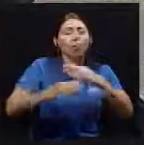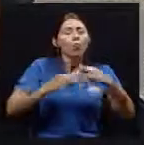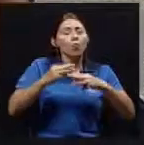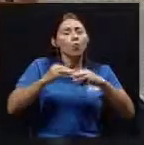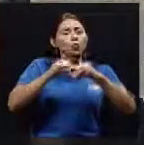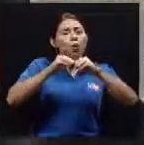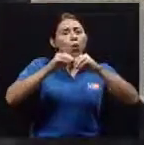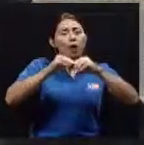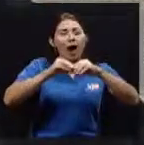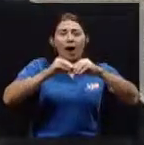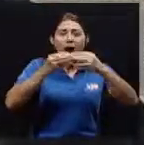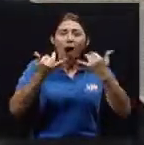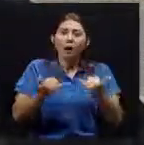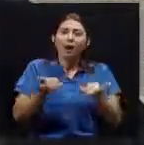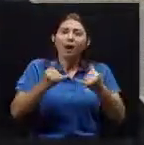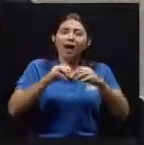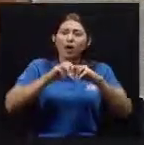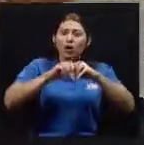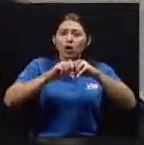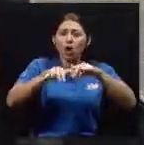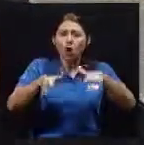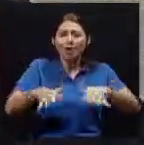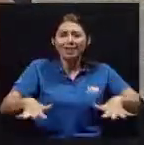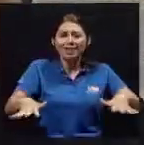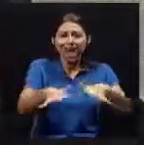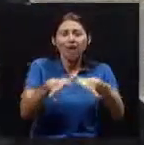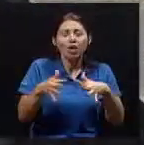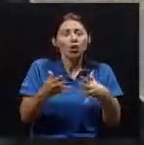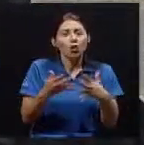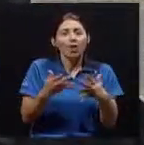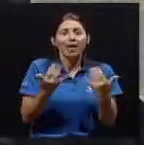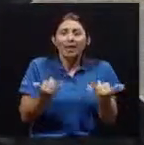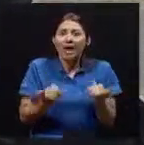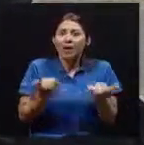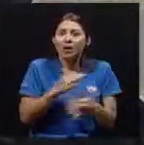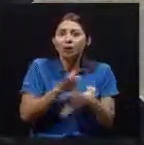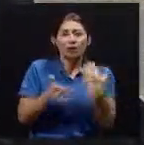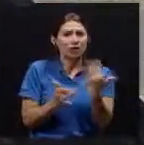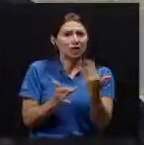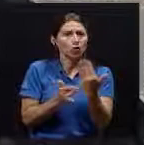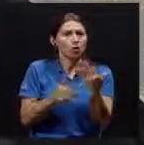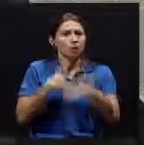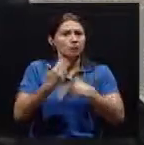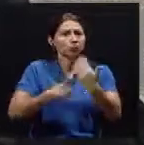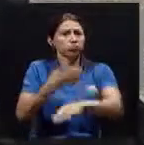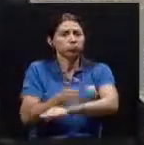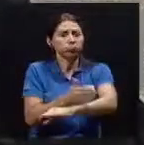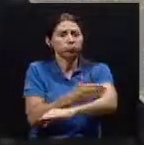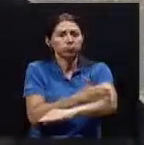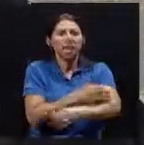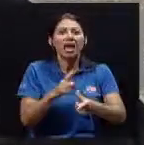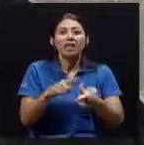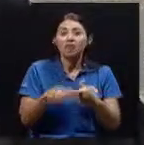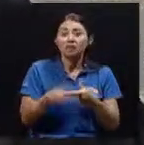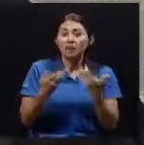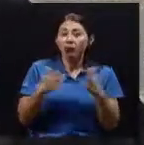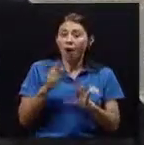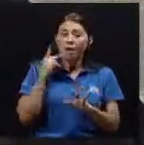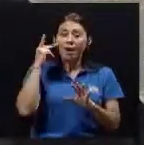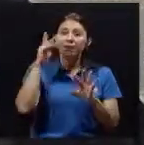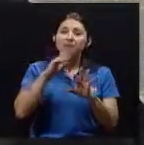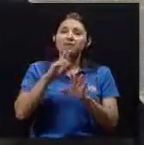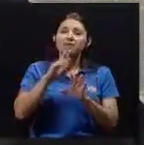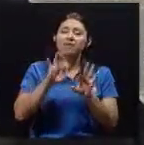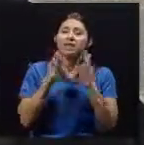globalizado, un mundo donde la tecnología, las comunicaciones avanzan a un ritmo, ¿verdad?, galopante. Entonces el papel de